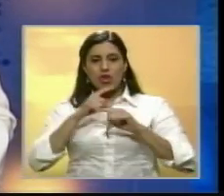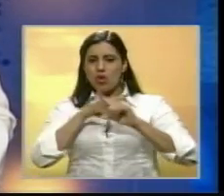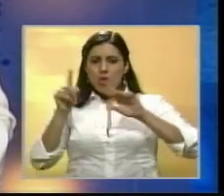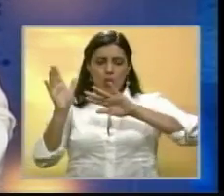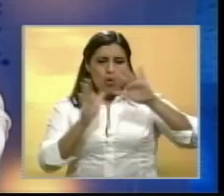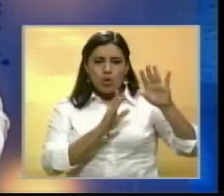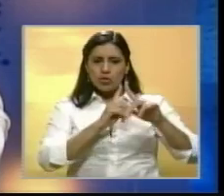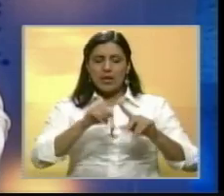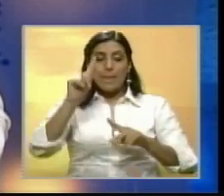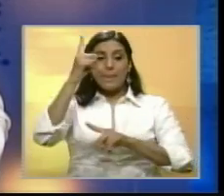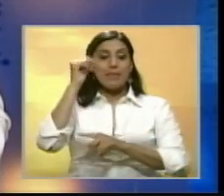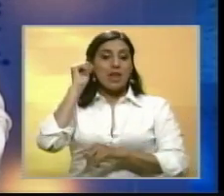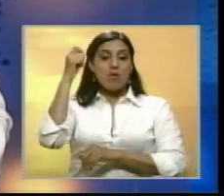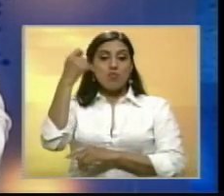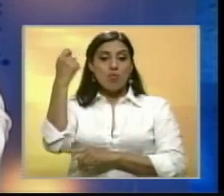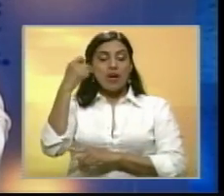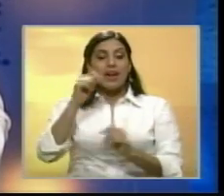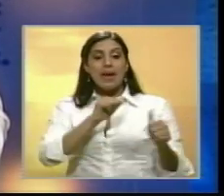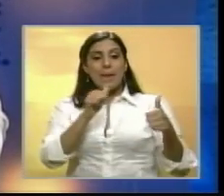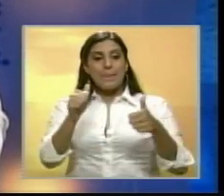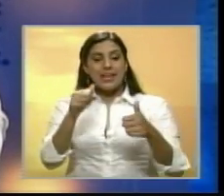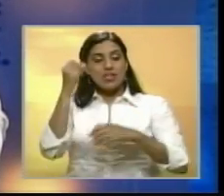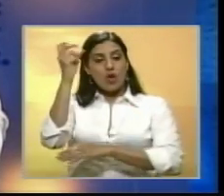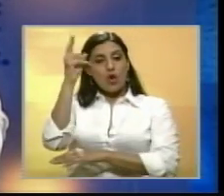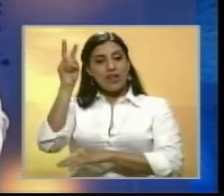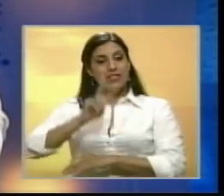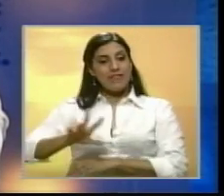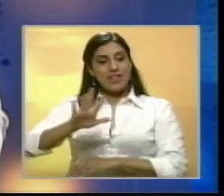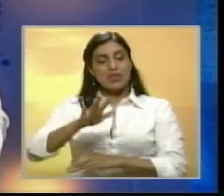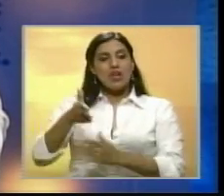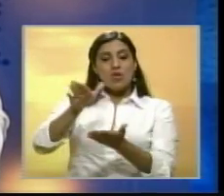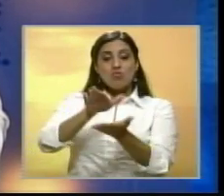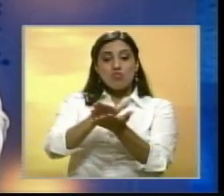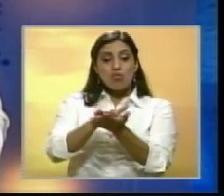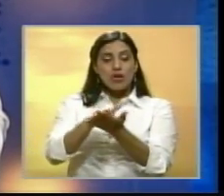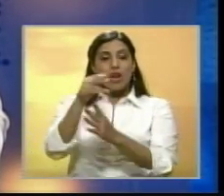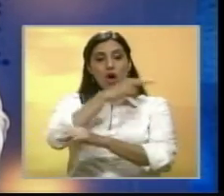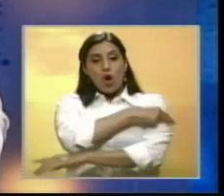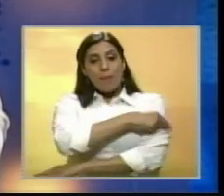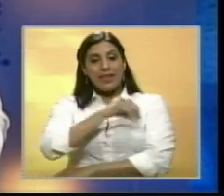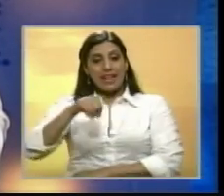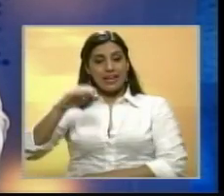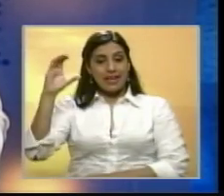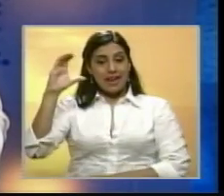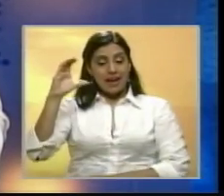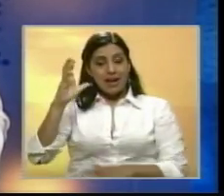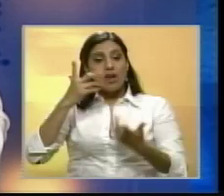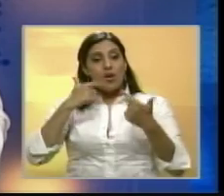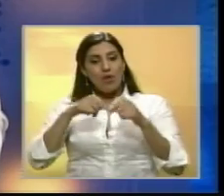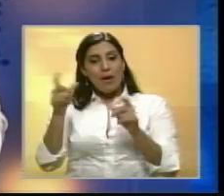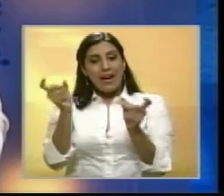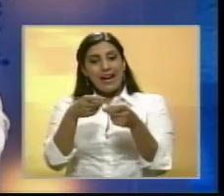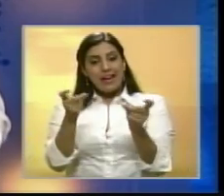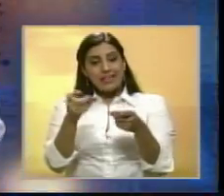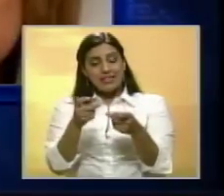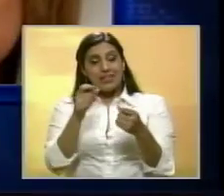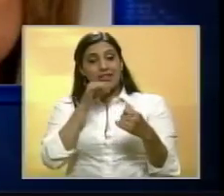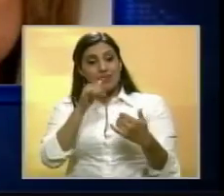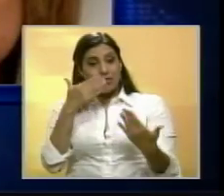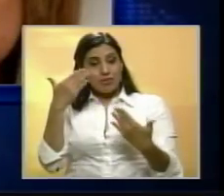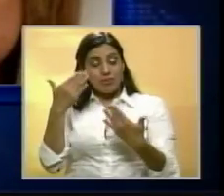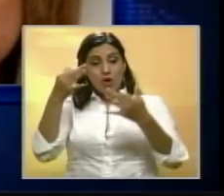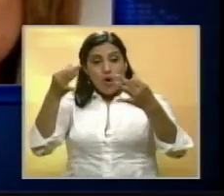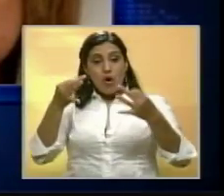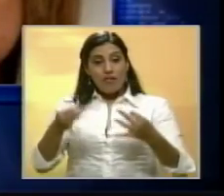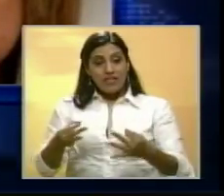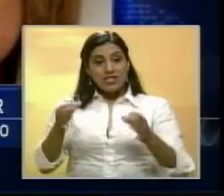Ixora Rojas, primera mujer en presidir el antiguo Congreso venezolano, falleció en el Hospital de Clínicas Caracas a raíz de un cáncer. La información la